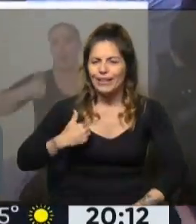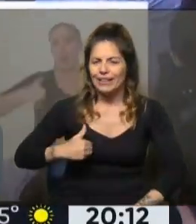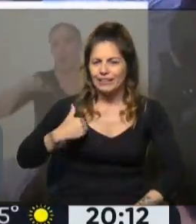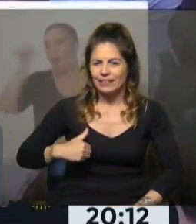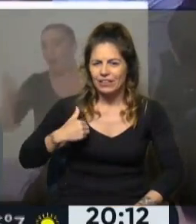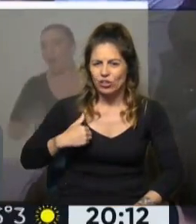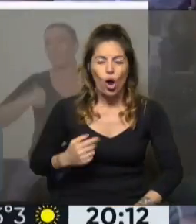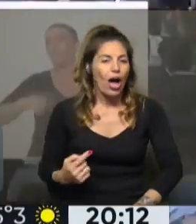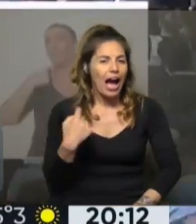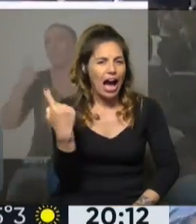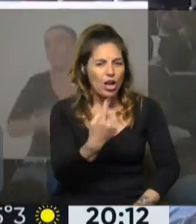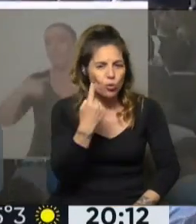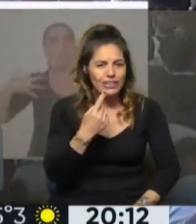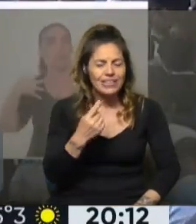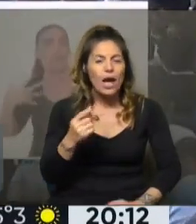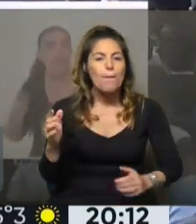Argentino